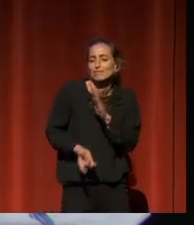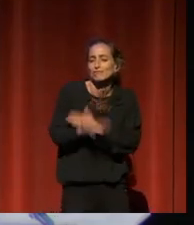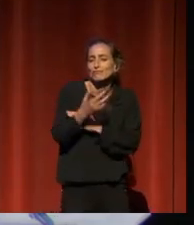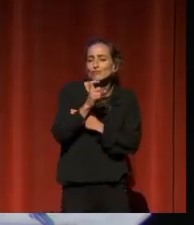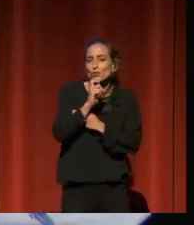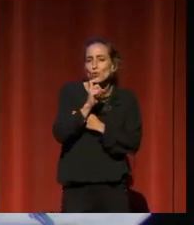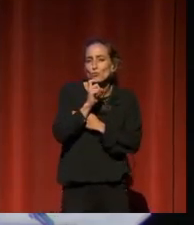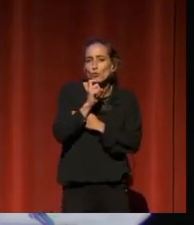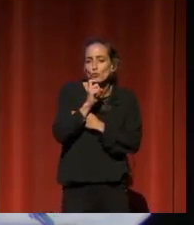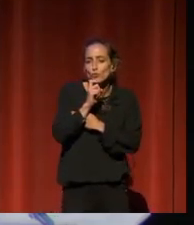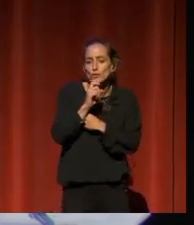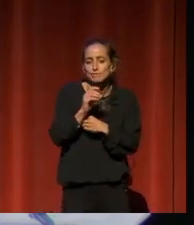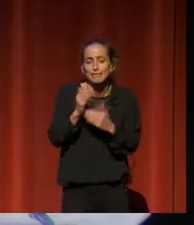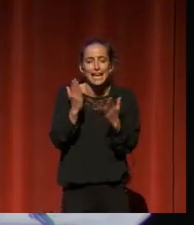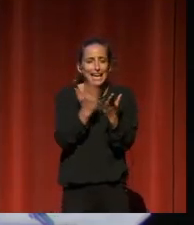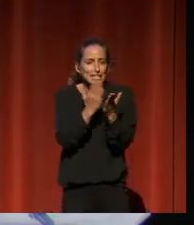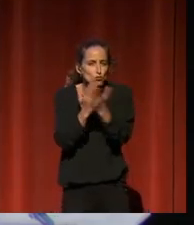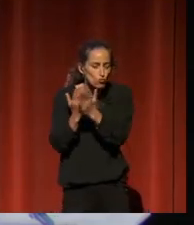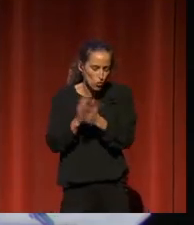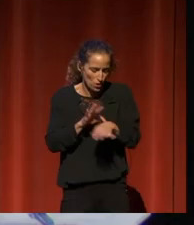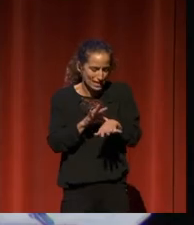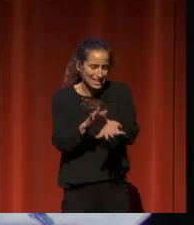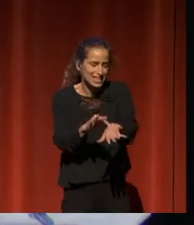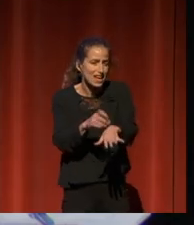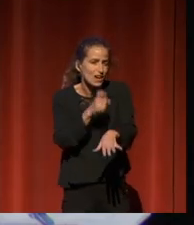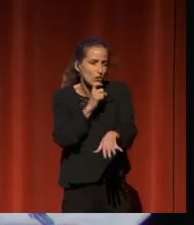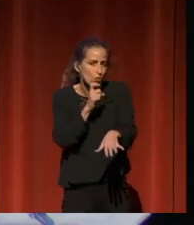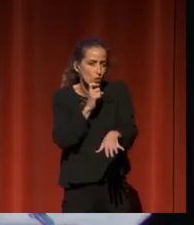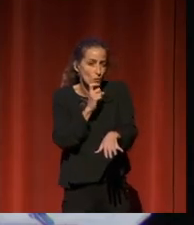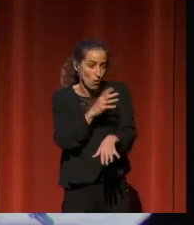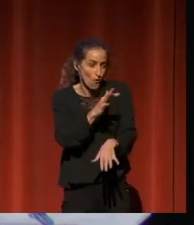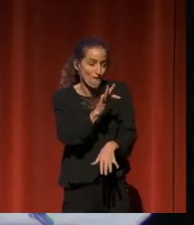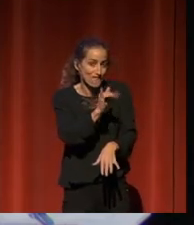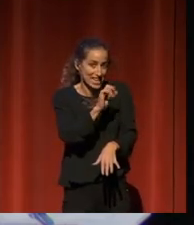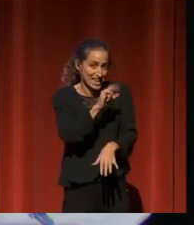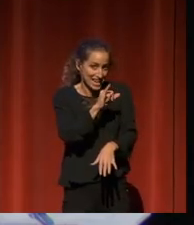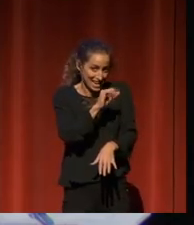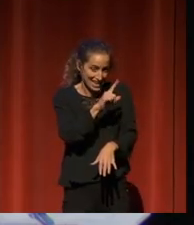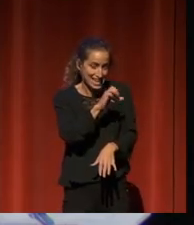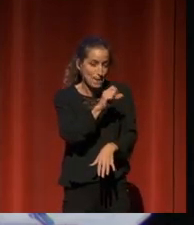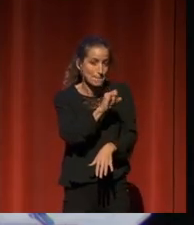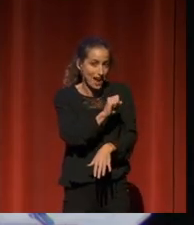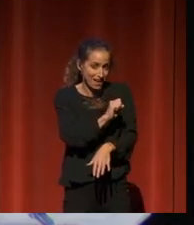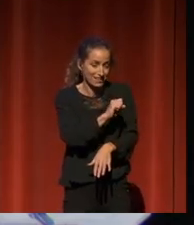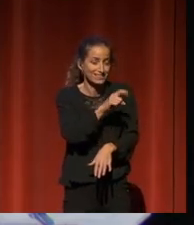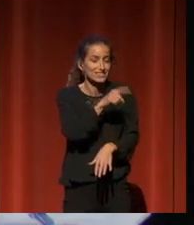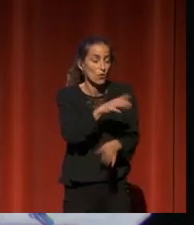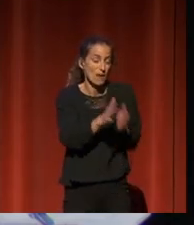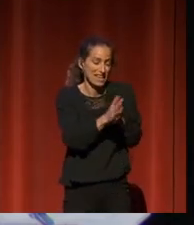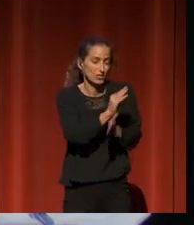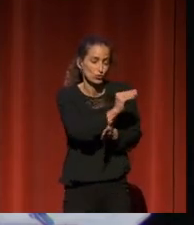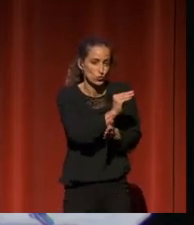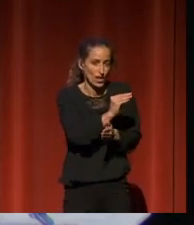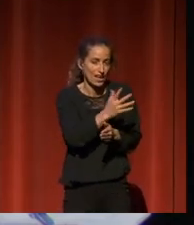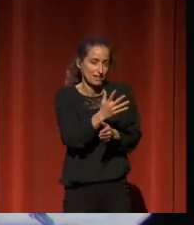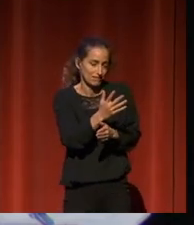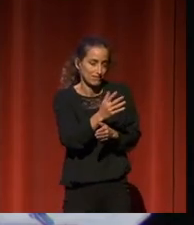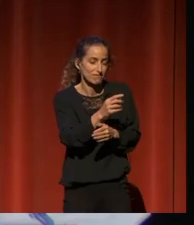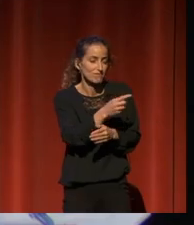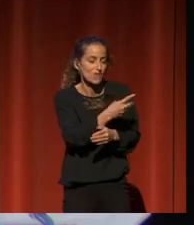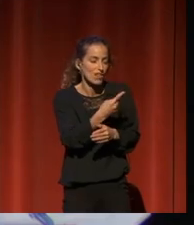llevar a cabo el estudio y la guía junto con tu compañera filipa de la biblioteca de Belén y public L 2030